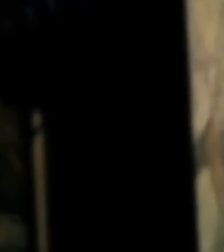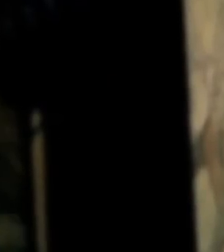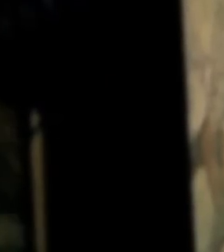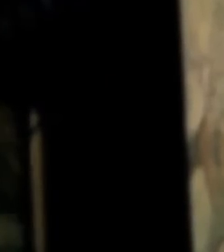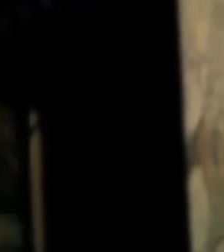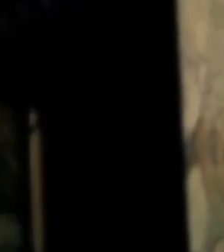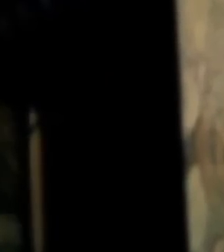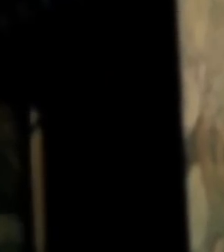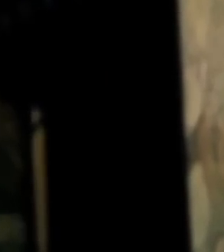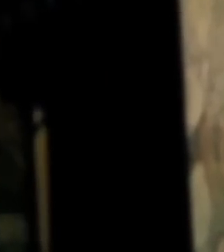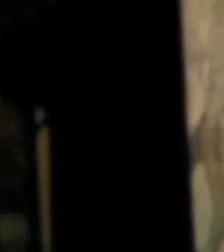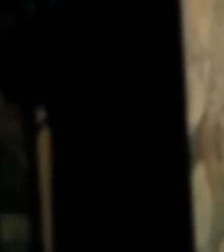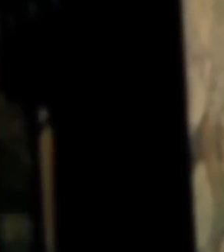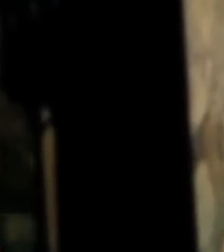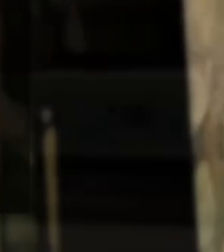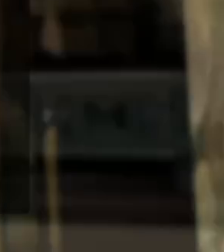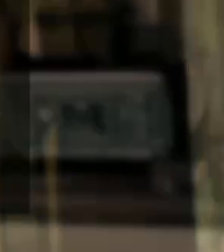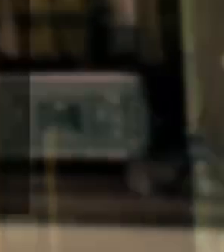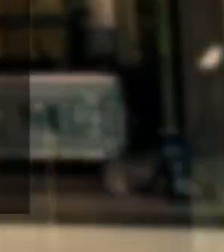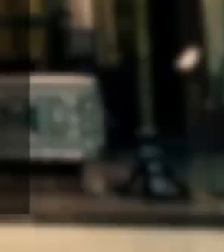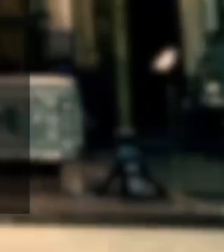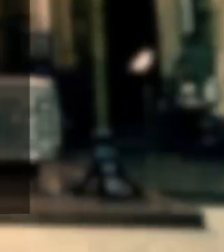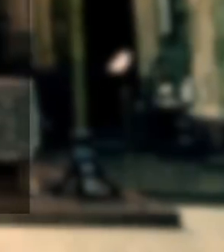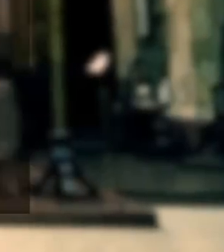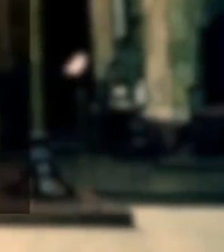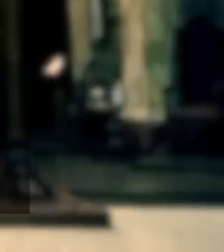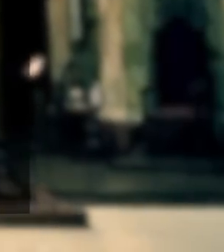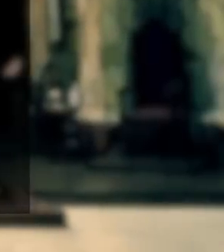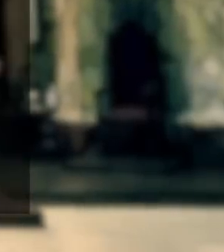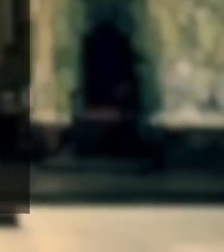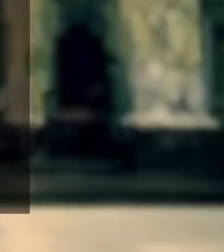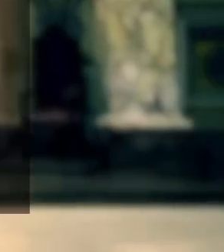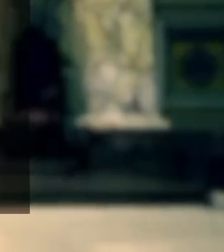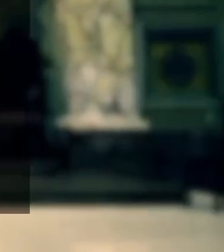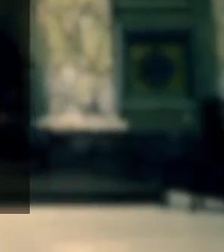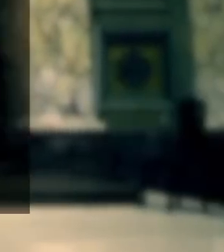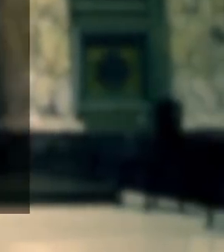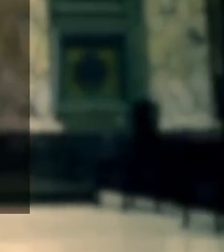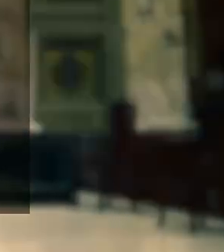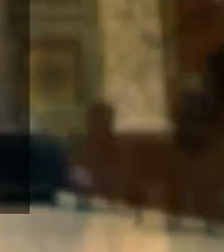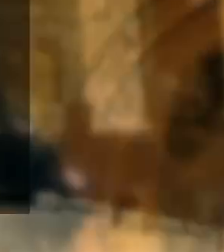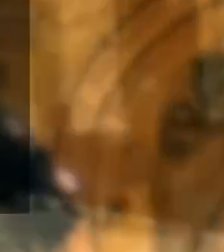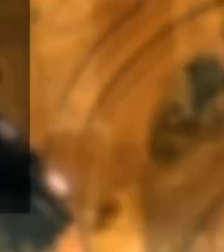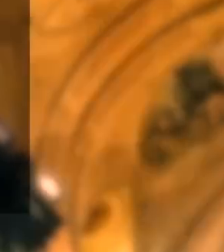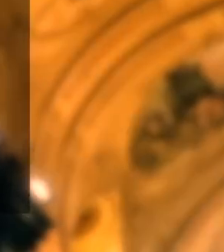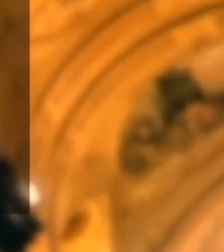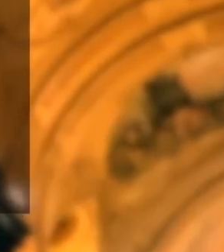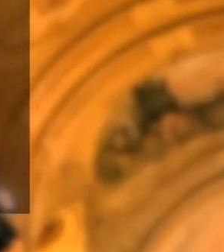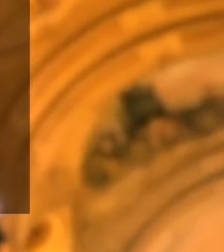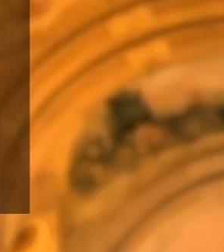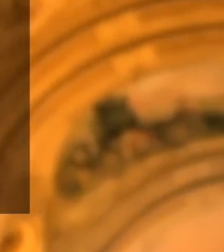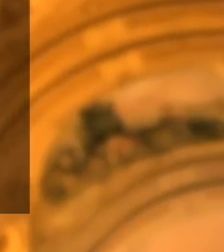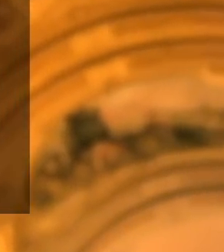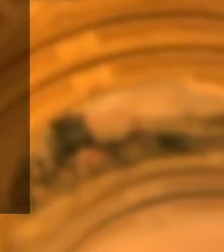del código QR, será para el mantenimiento de la Iglesia Catedral y el sostenimiento del culto en